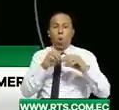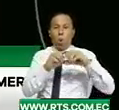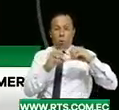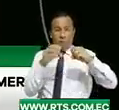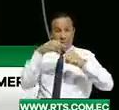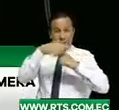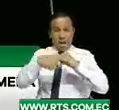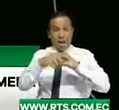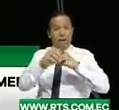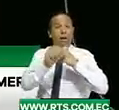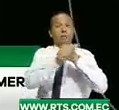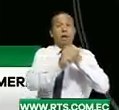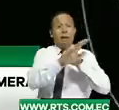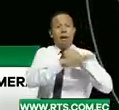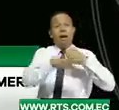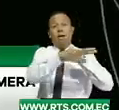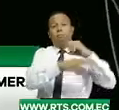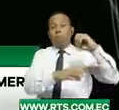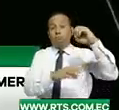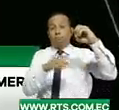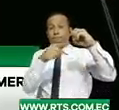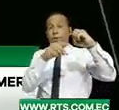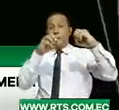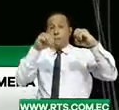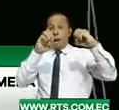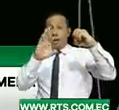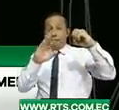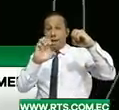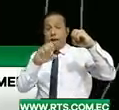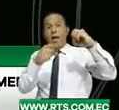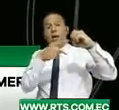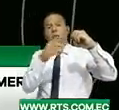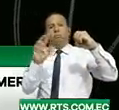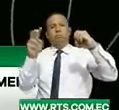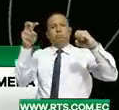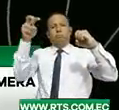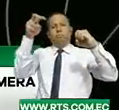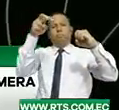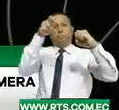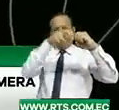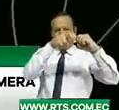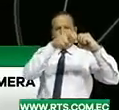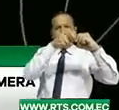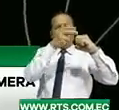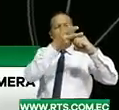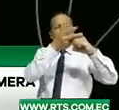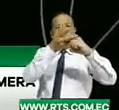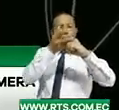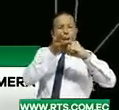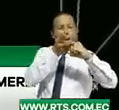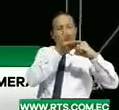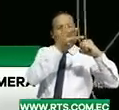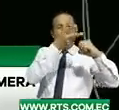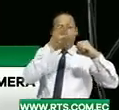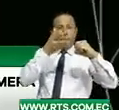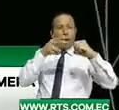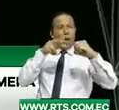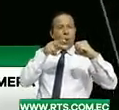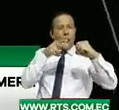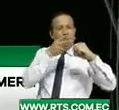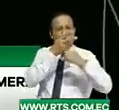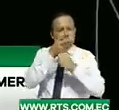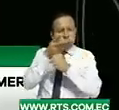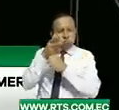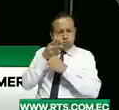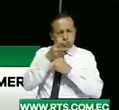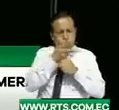visual instalada a bordo del orbitador marciano de larga vida de la agencia se han transmitido en directo aproximadamente